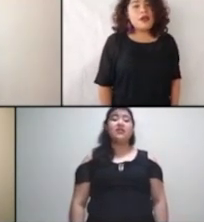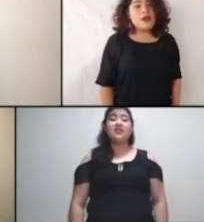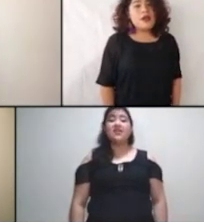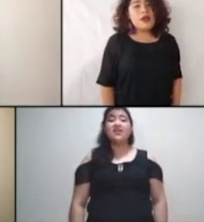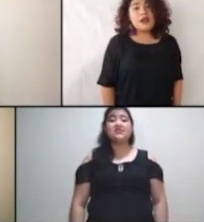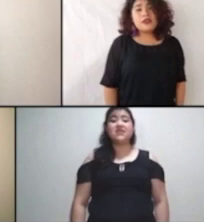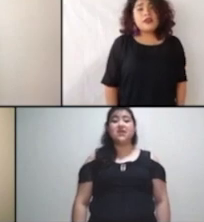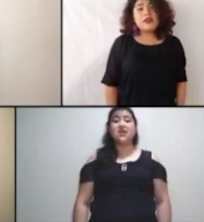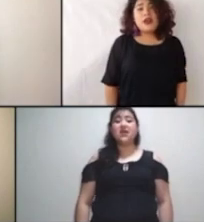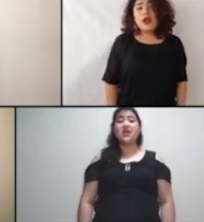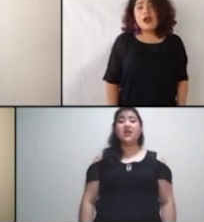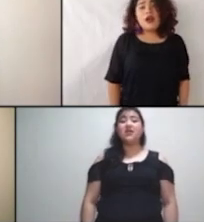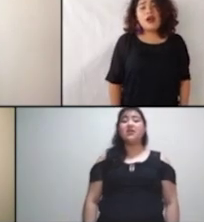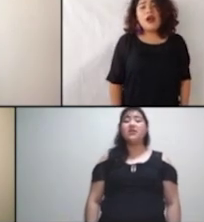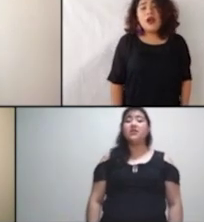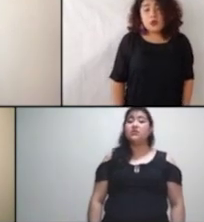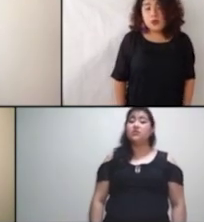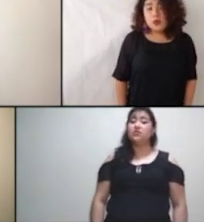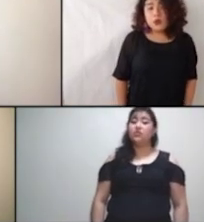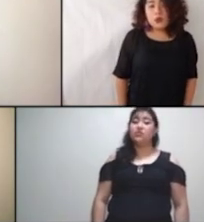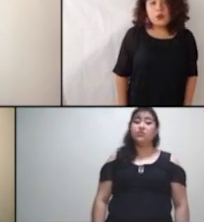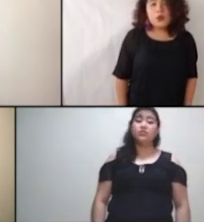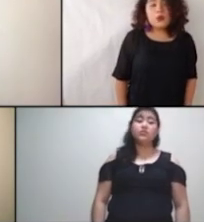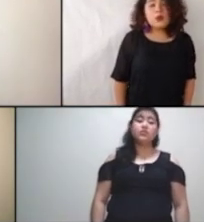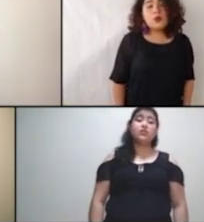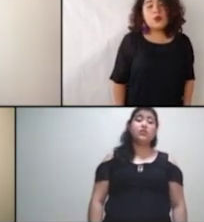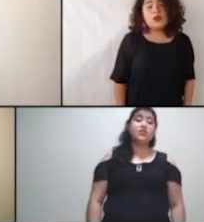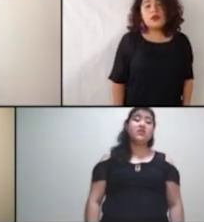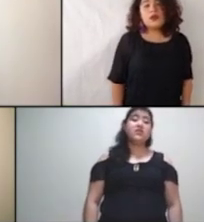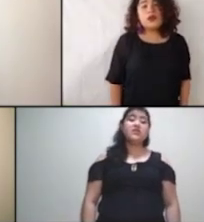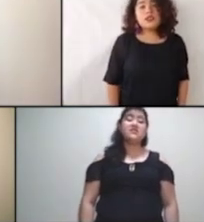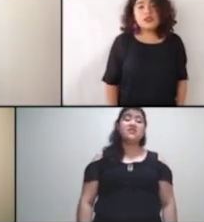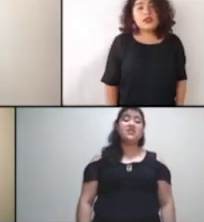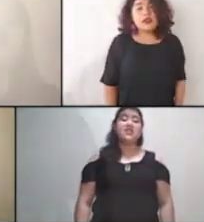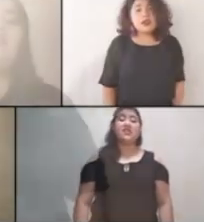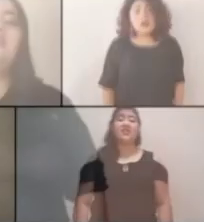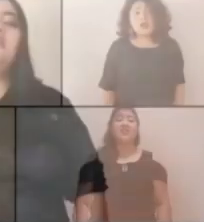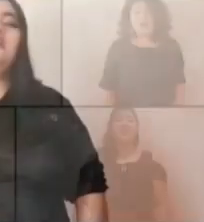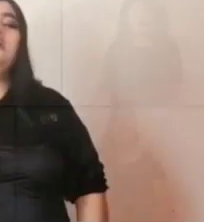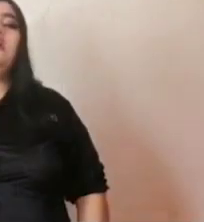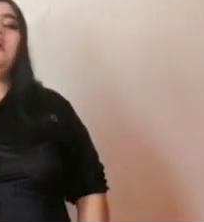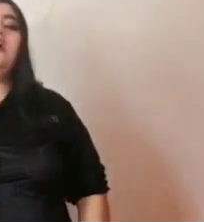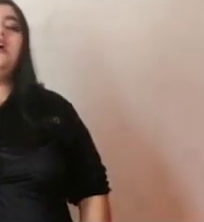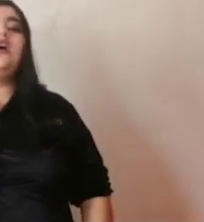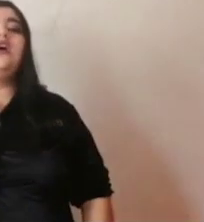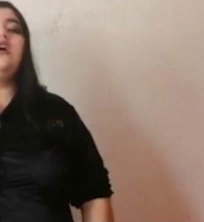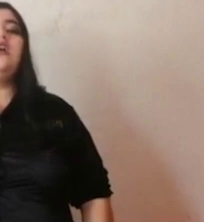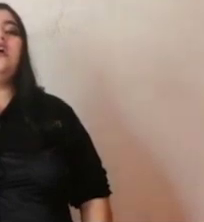Sí.